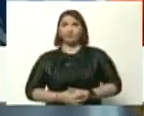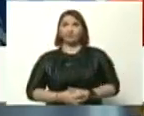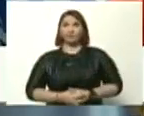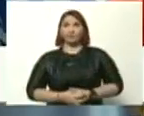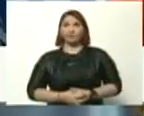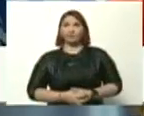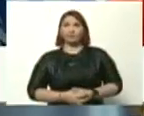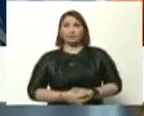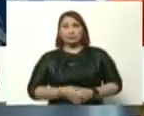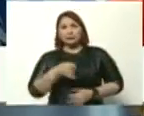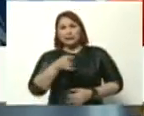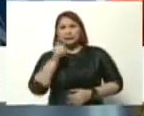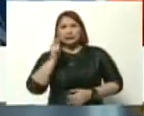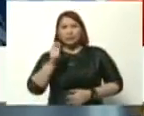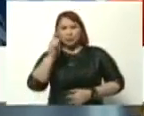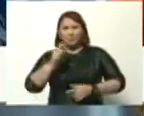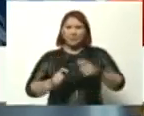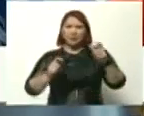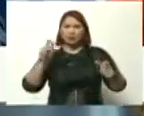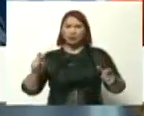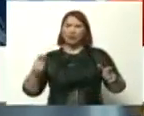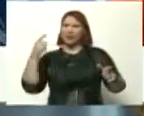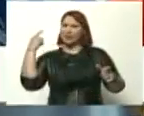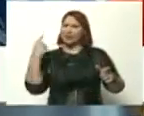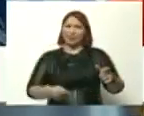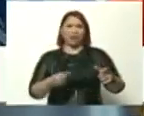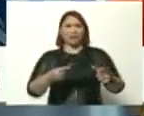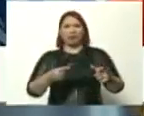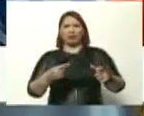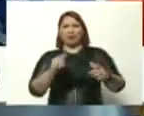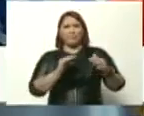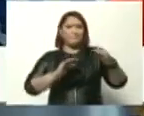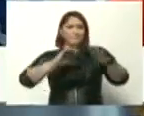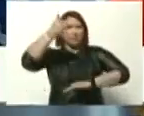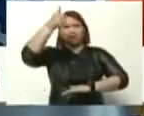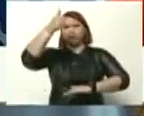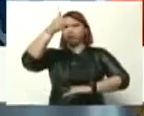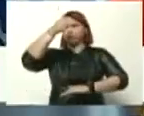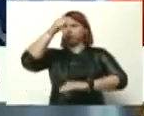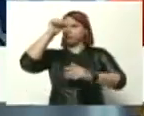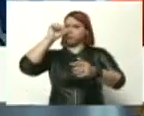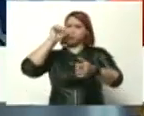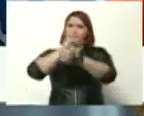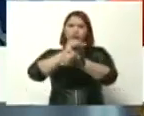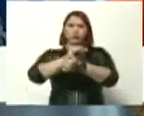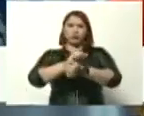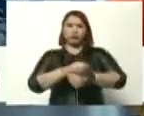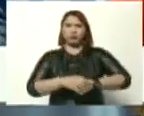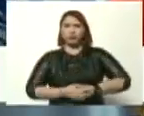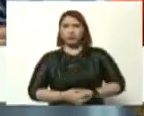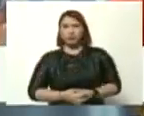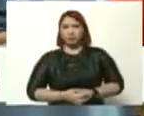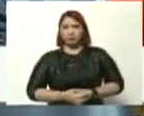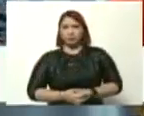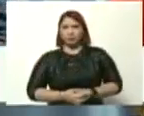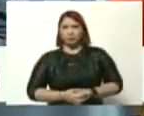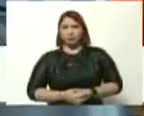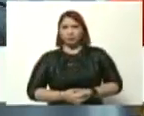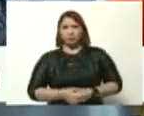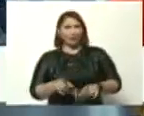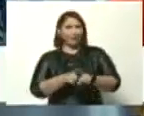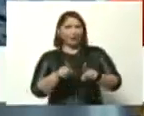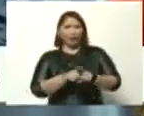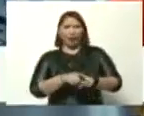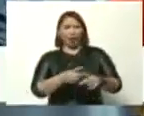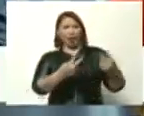este tipo de delincuentes van a tener la máxima pena, puesto que actúan como los pranes, es